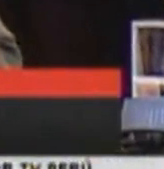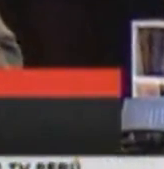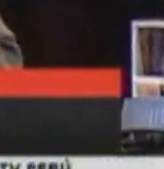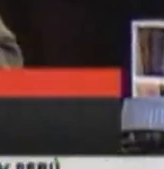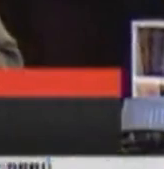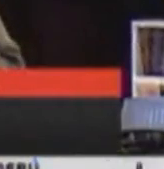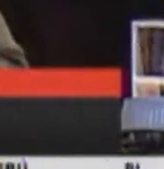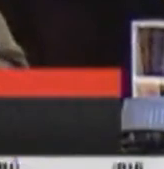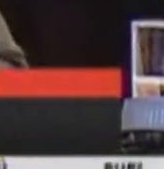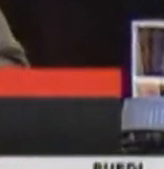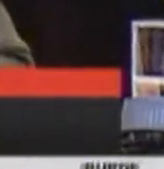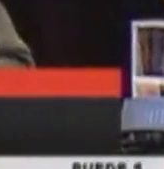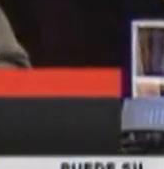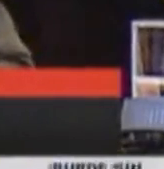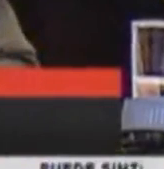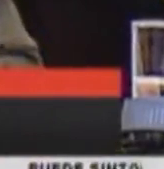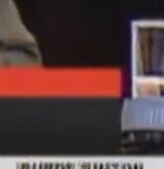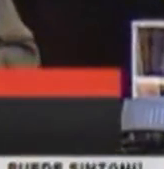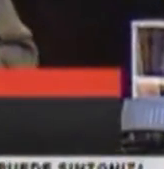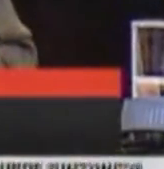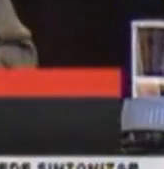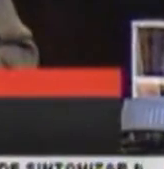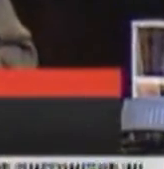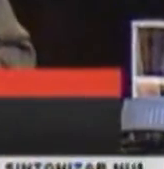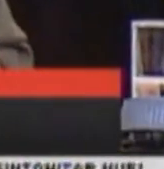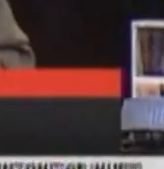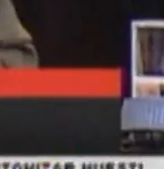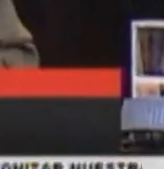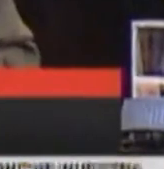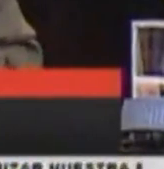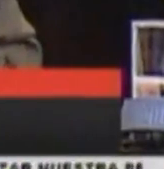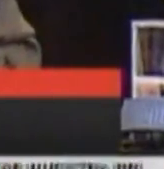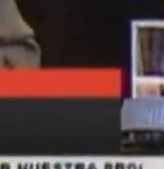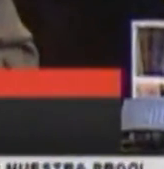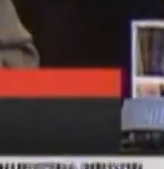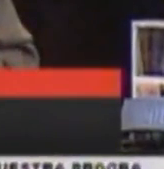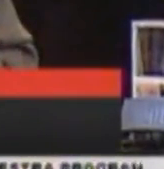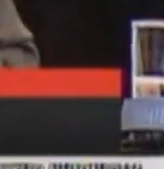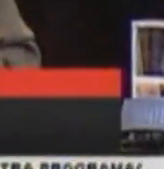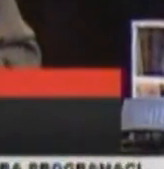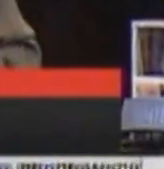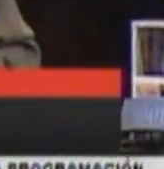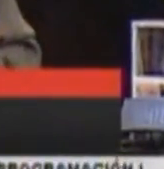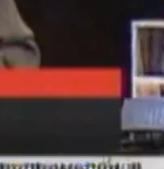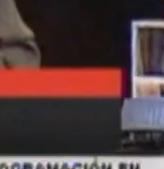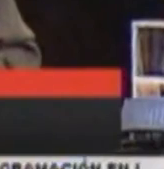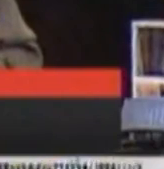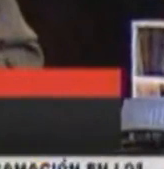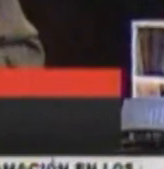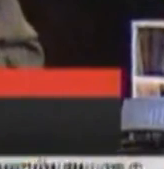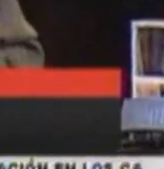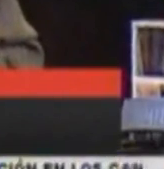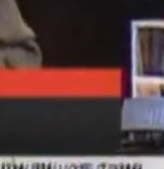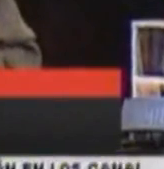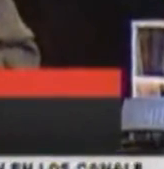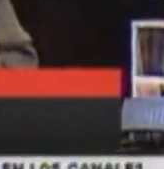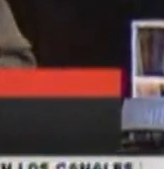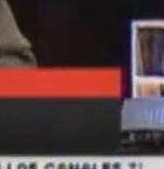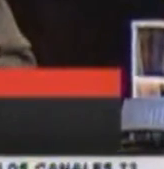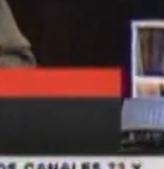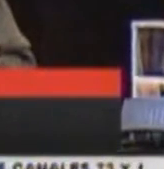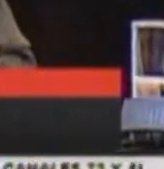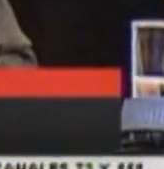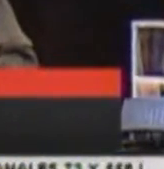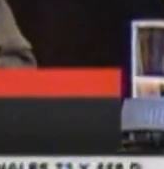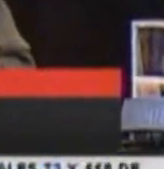zonas de riesgo para generar políticas, pero creo que las políticas nacionales, las que vamos a llevar al acuerdo, son las que orientan de